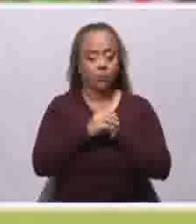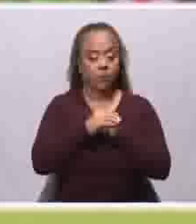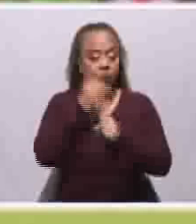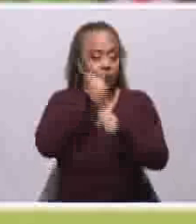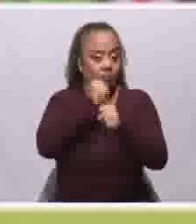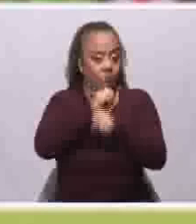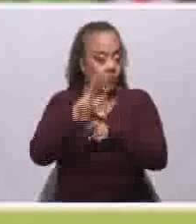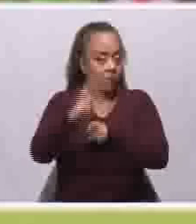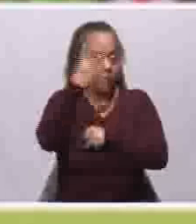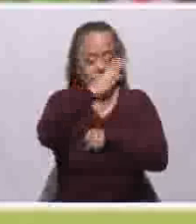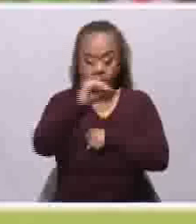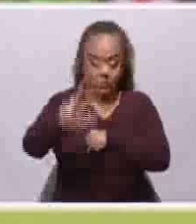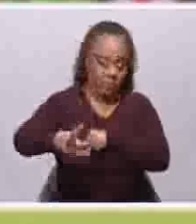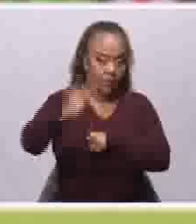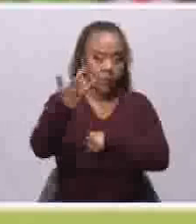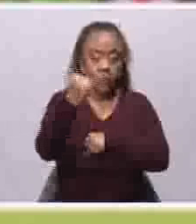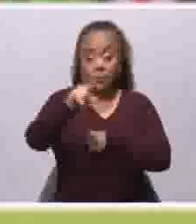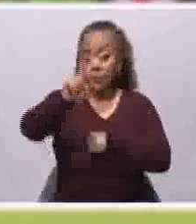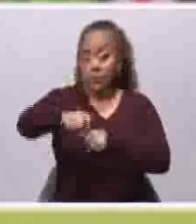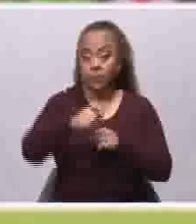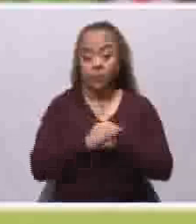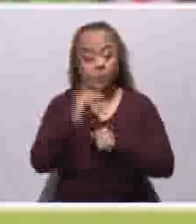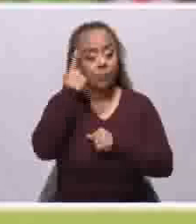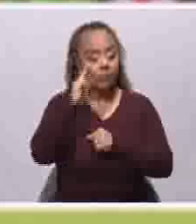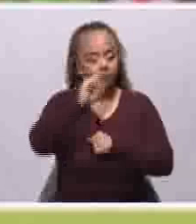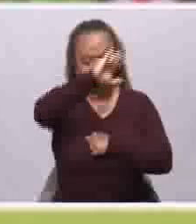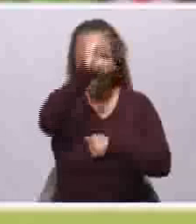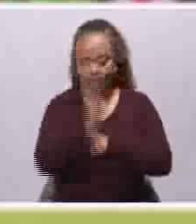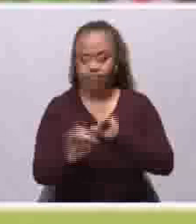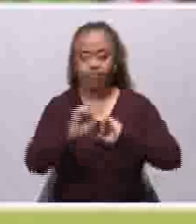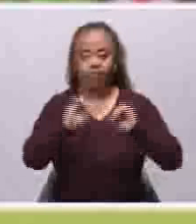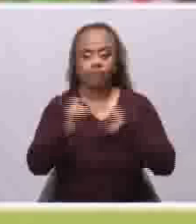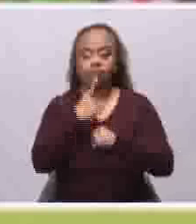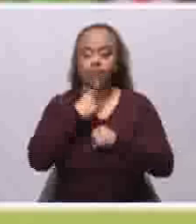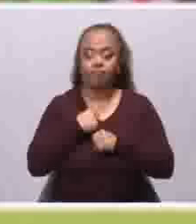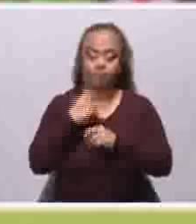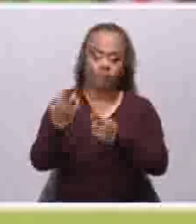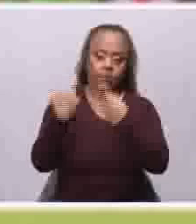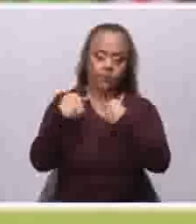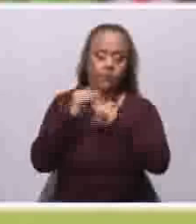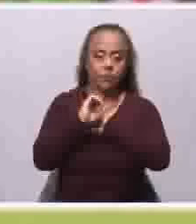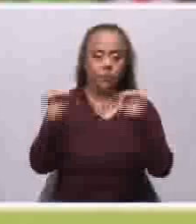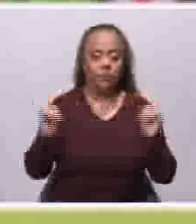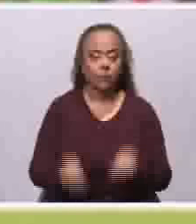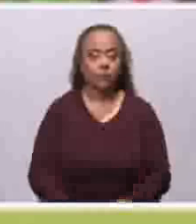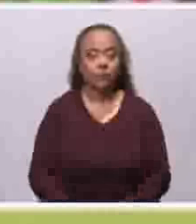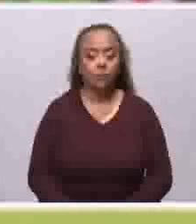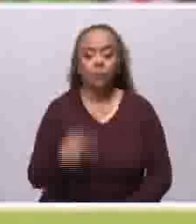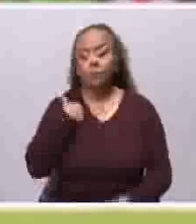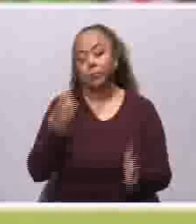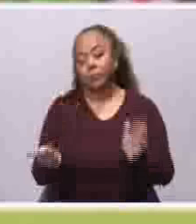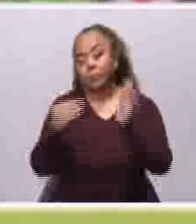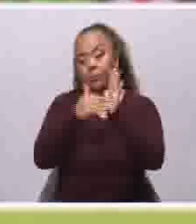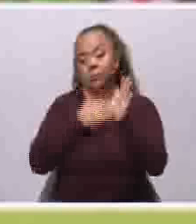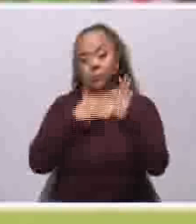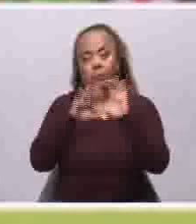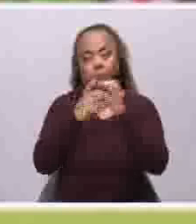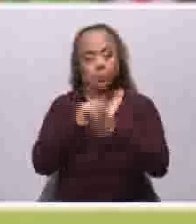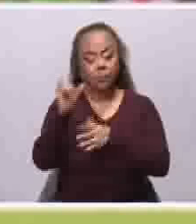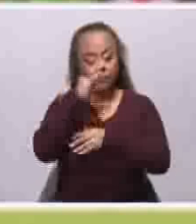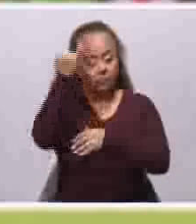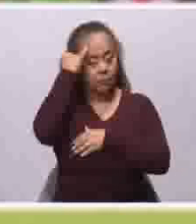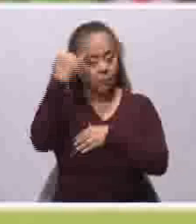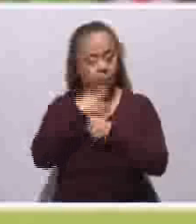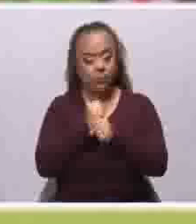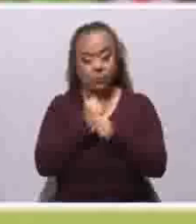doble y hasta el triple si es necesario para que nunca nadie me tenga que regalar nada volveré a mi club con la misma ilusión de ir a hacer las